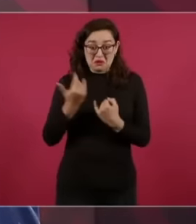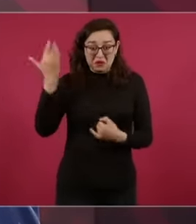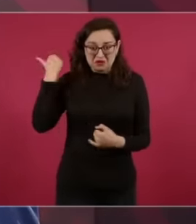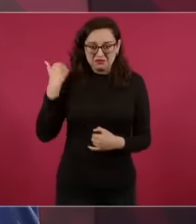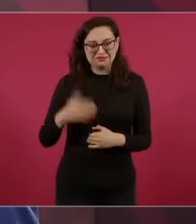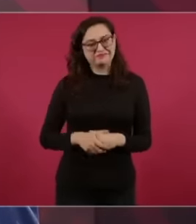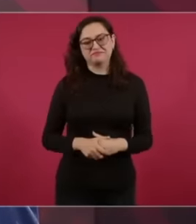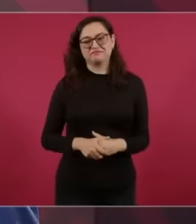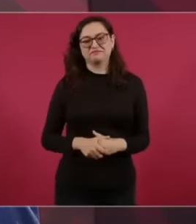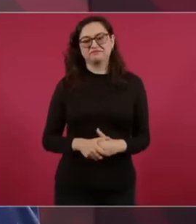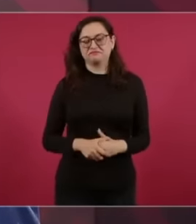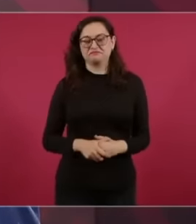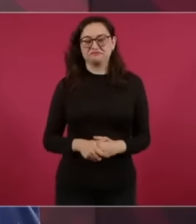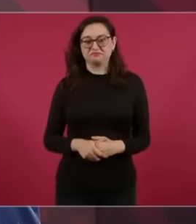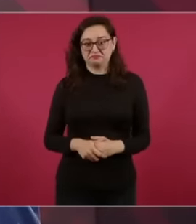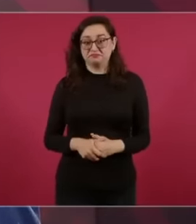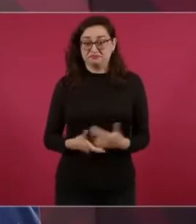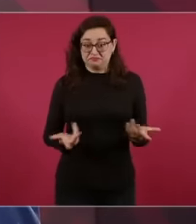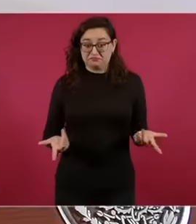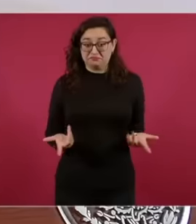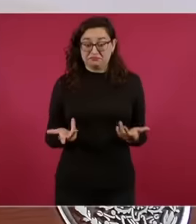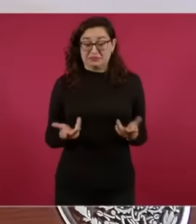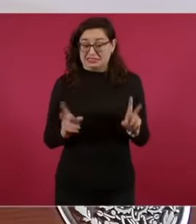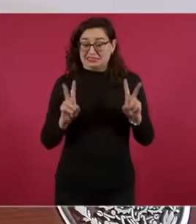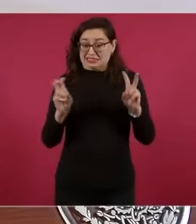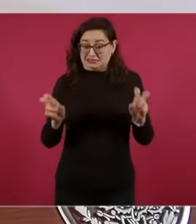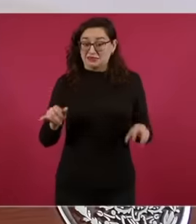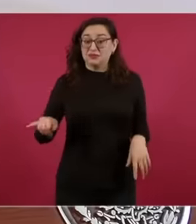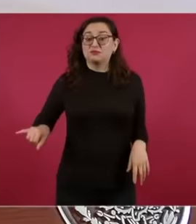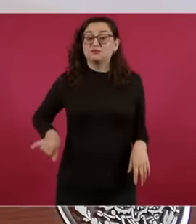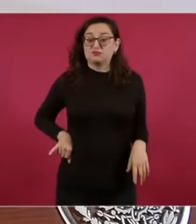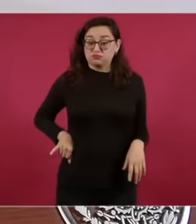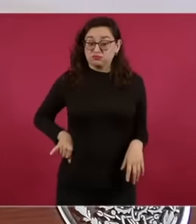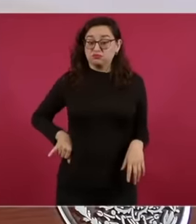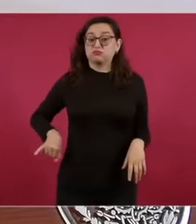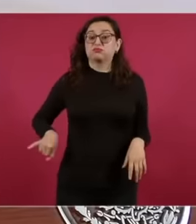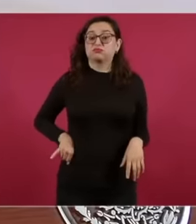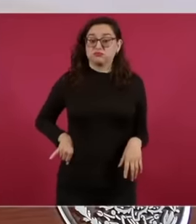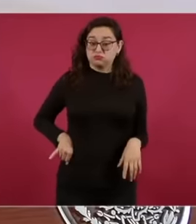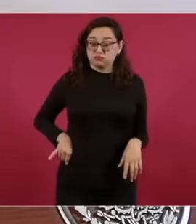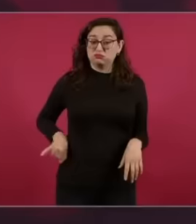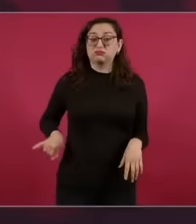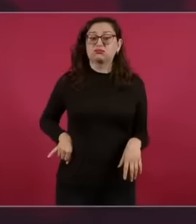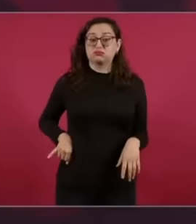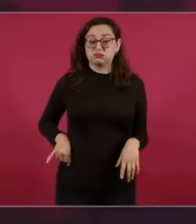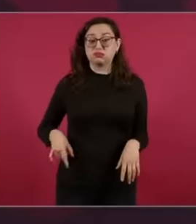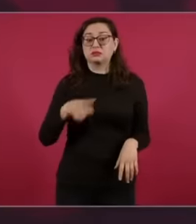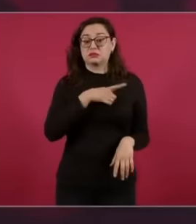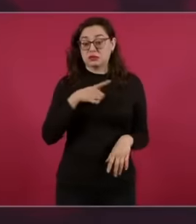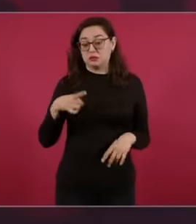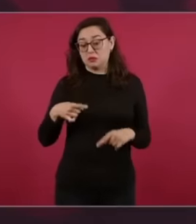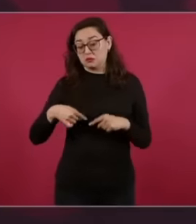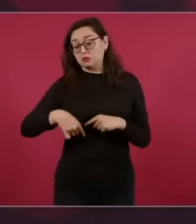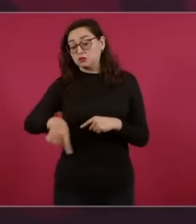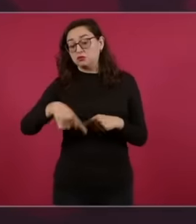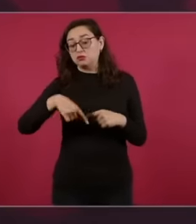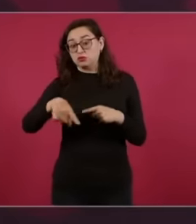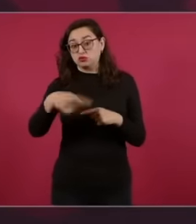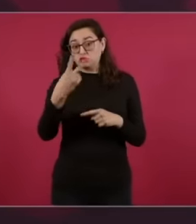Por eso es interesante el tema. Hay que seguirlo. En los dos meses que nos